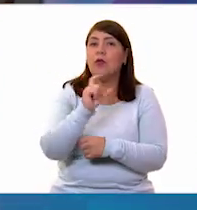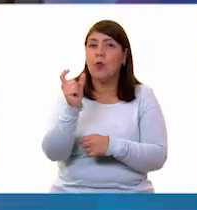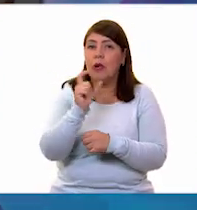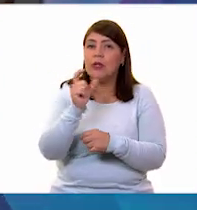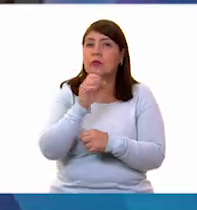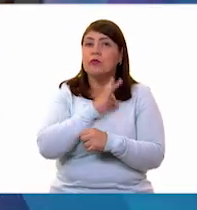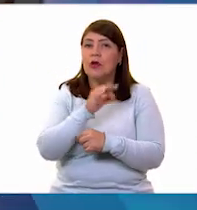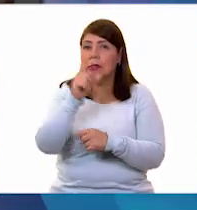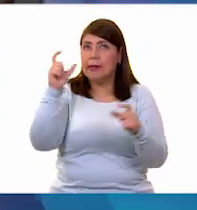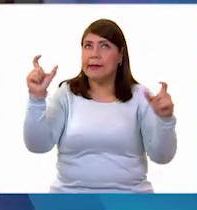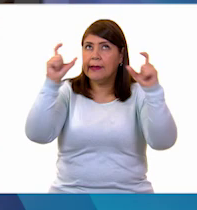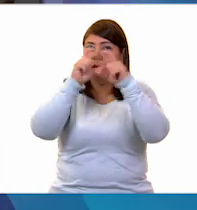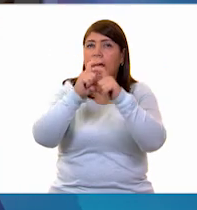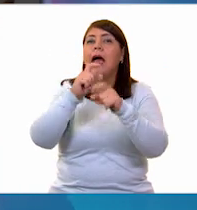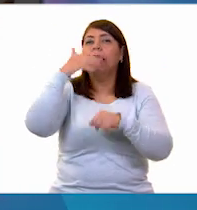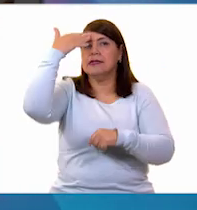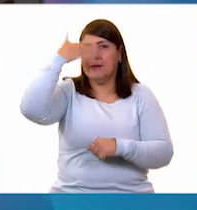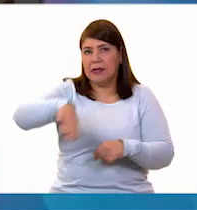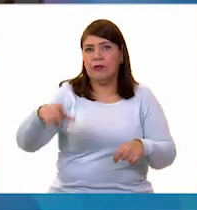eclipse.